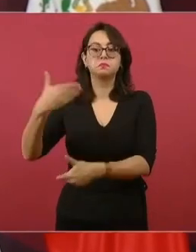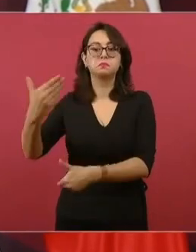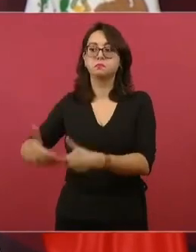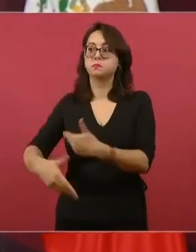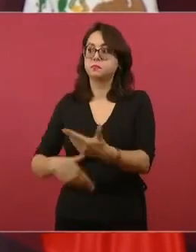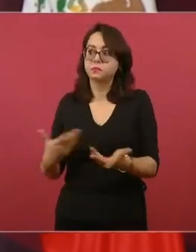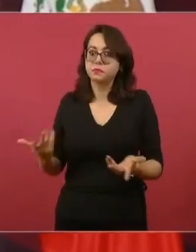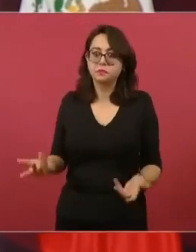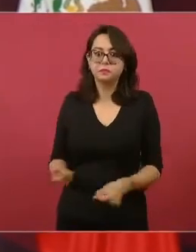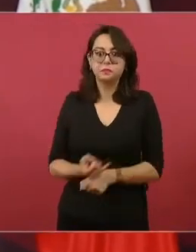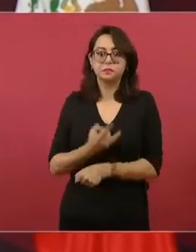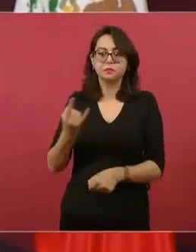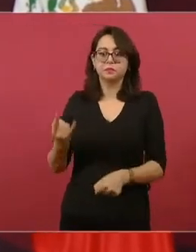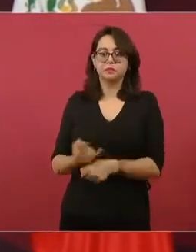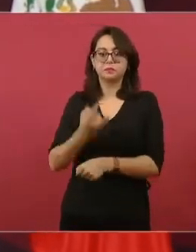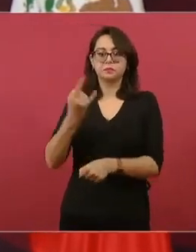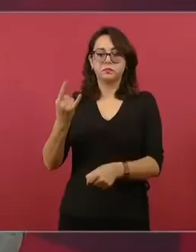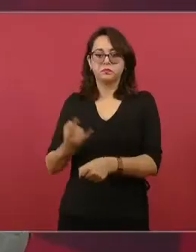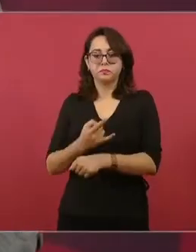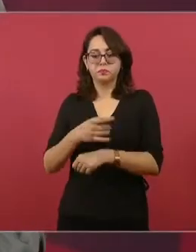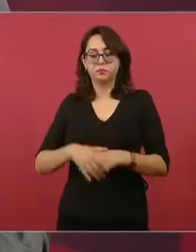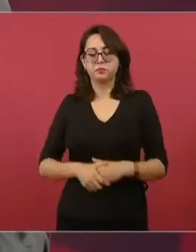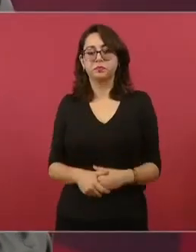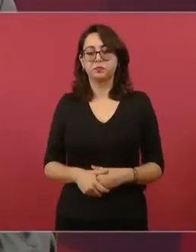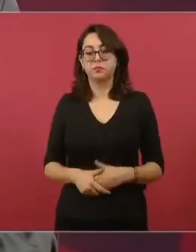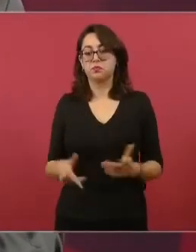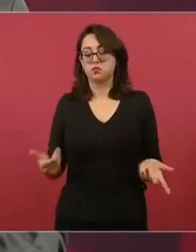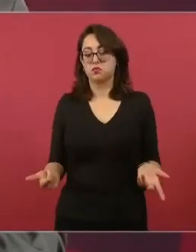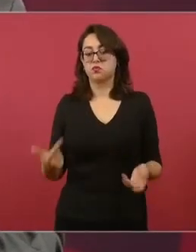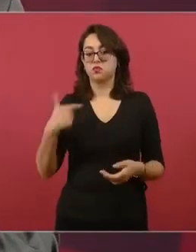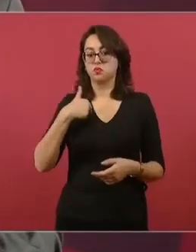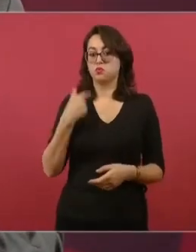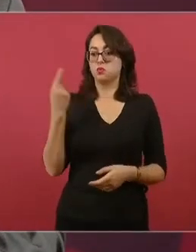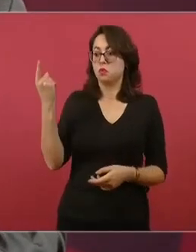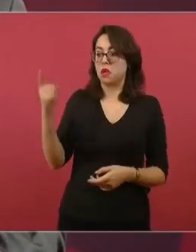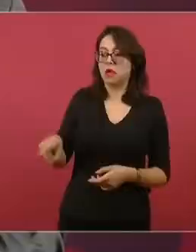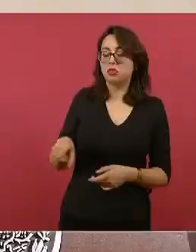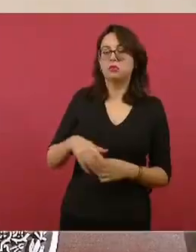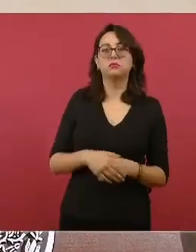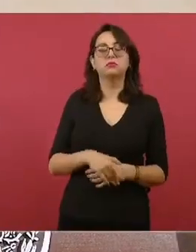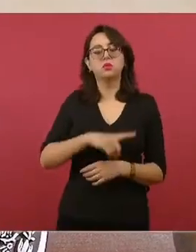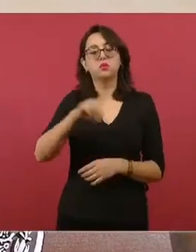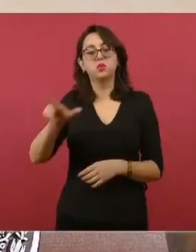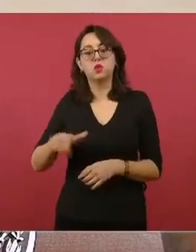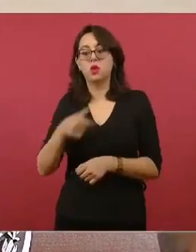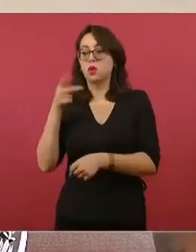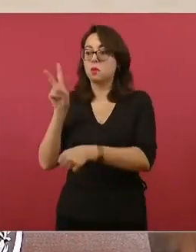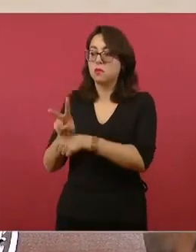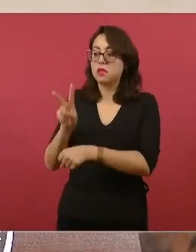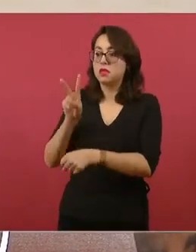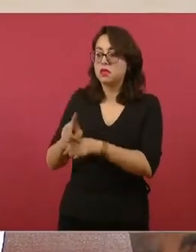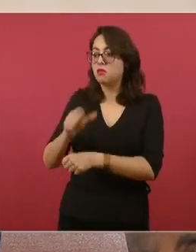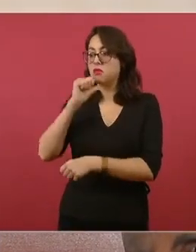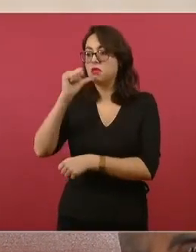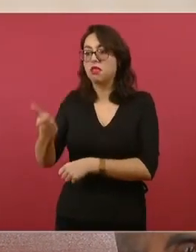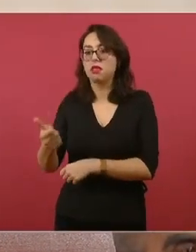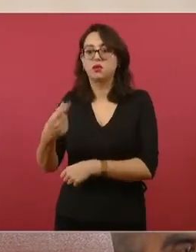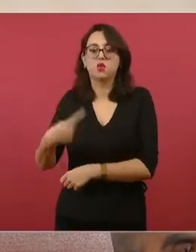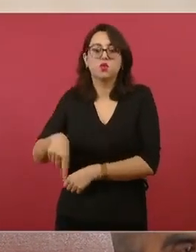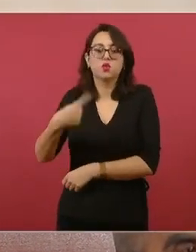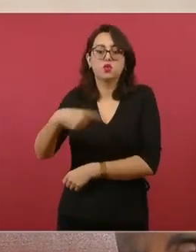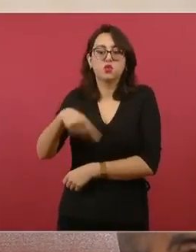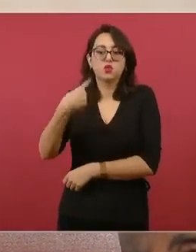avanza, y orden dada no supervisada no sirve para nada.